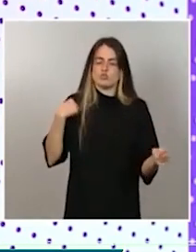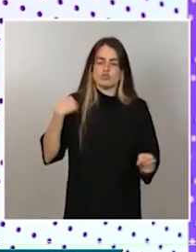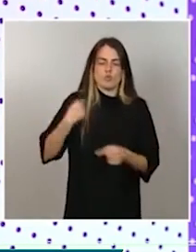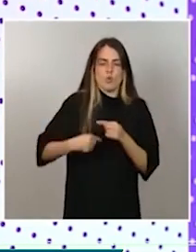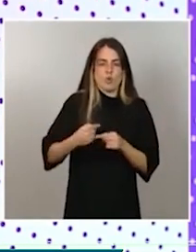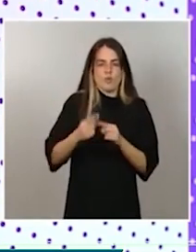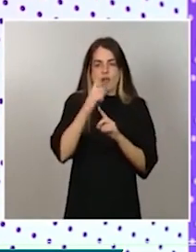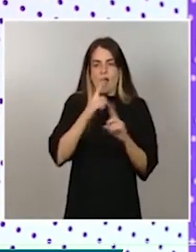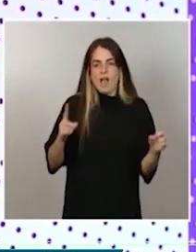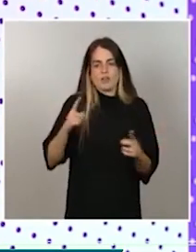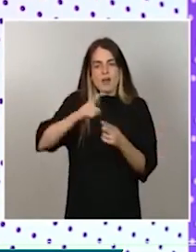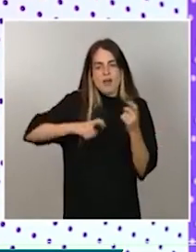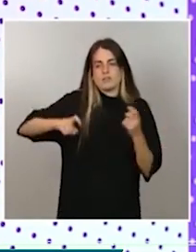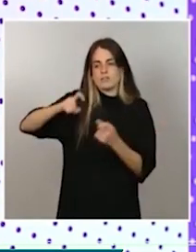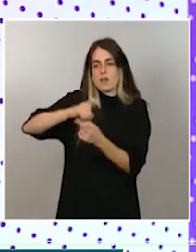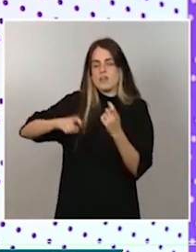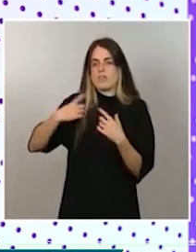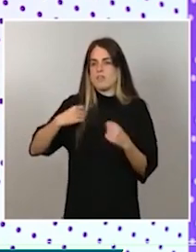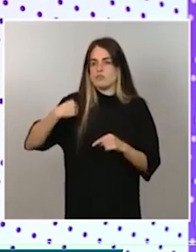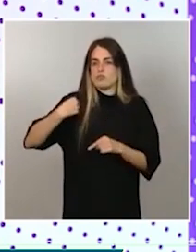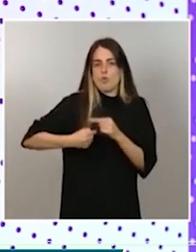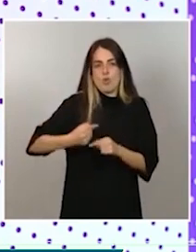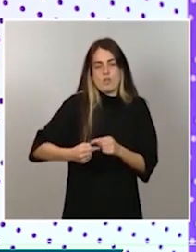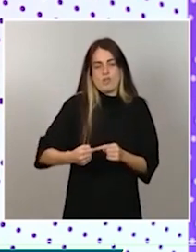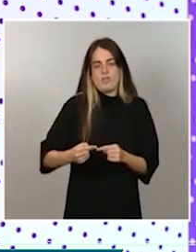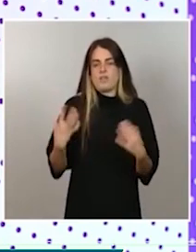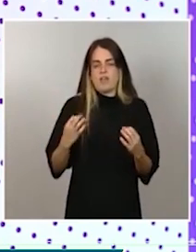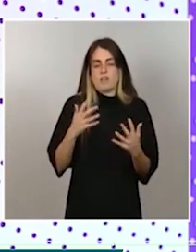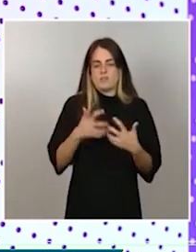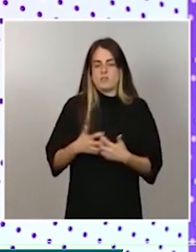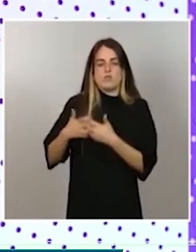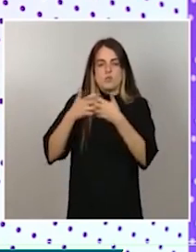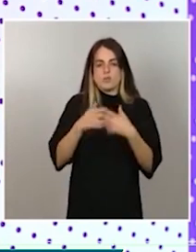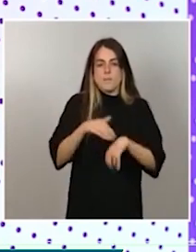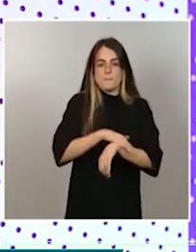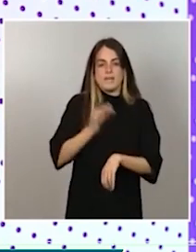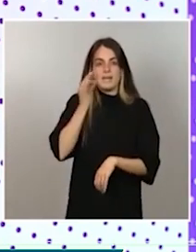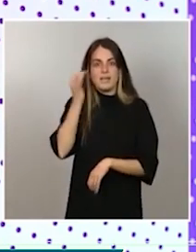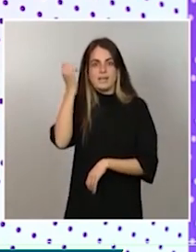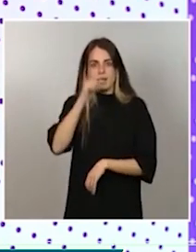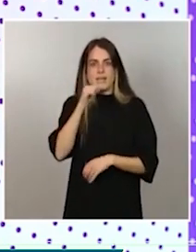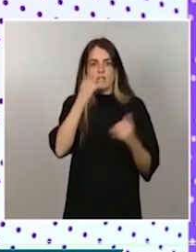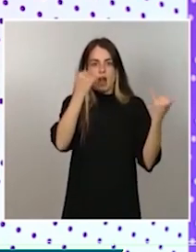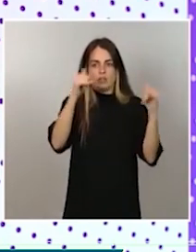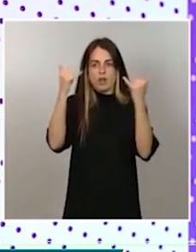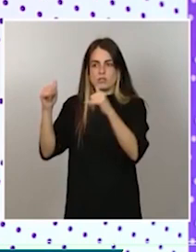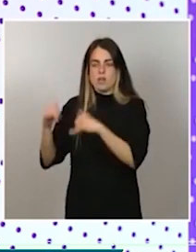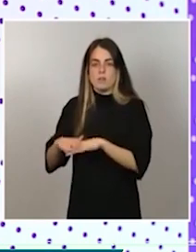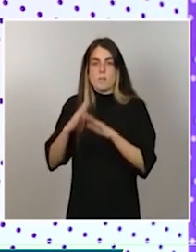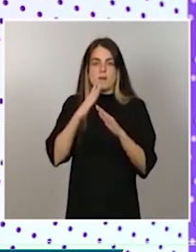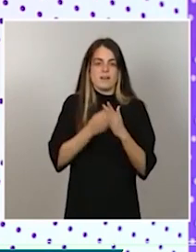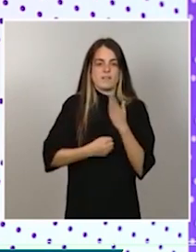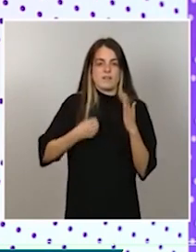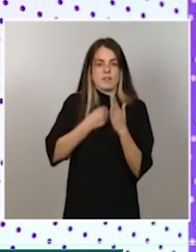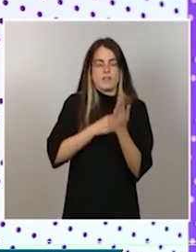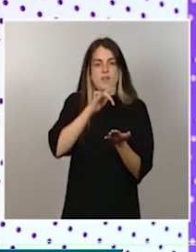sería absurdo, que es el seguir cobrando los mismos impuestos cuando la economía ha dado un paso atrás muy fuerte a raíz de la pandemia. Ahora, ¿qué hacemos en